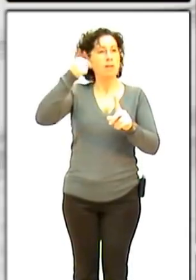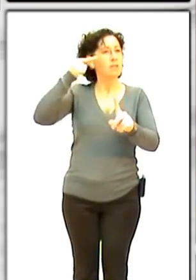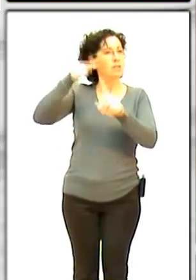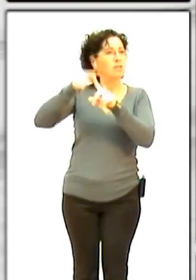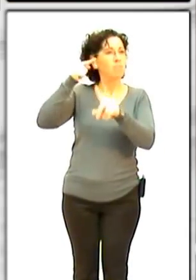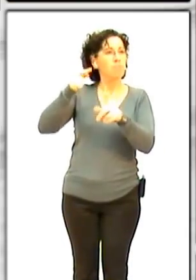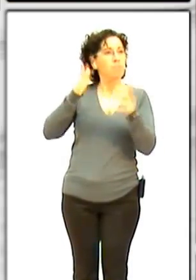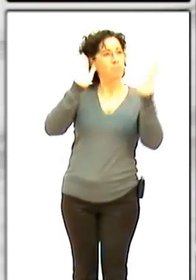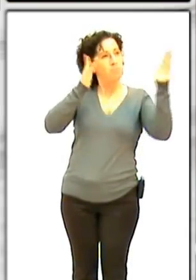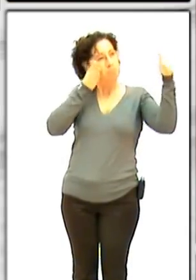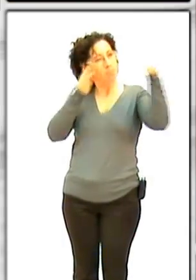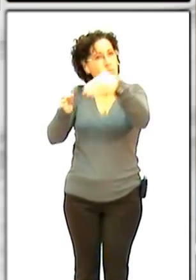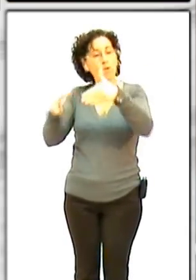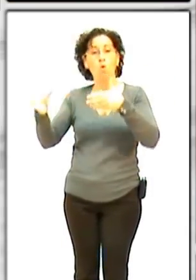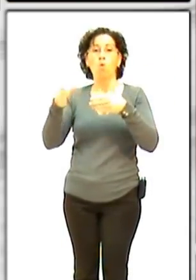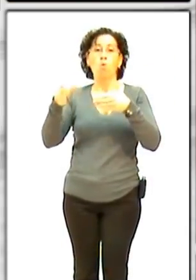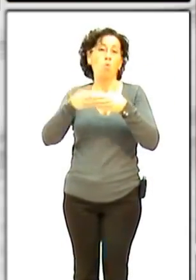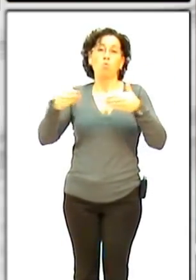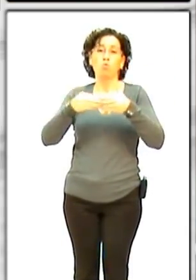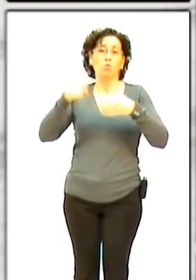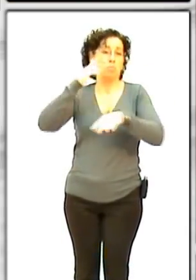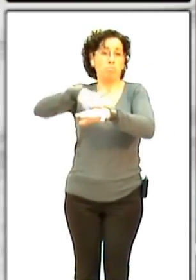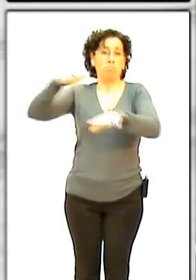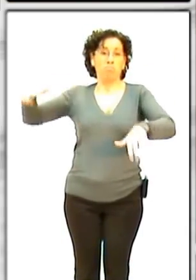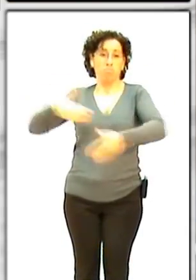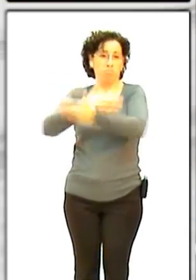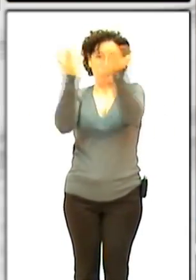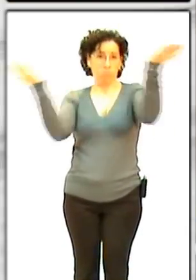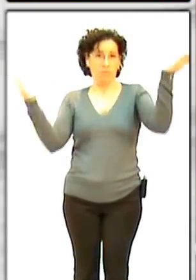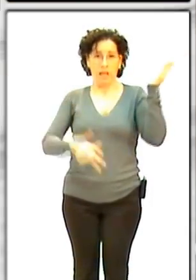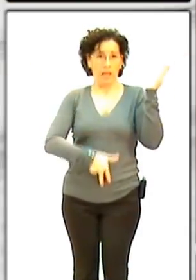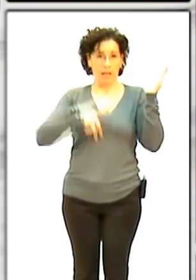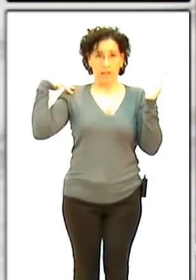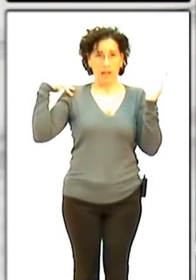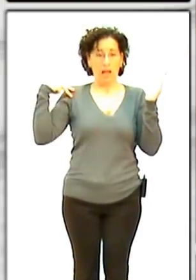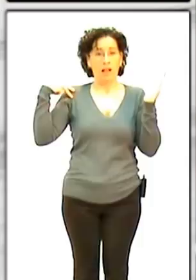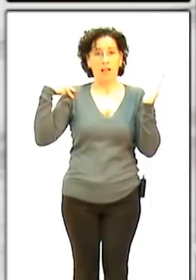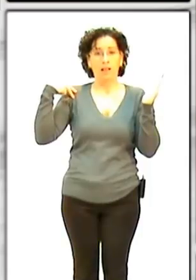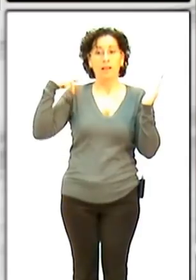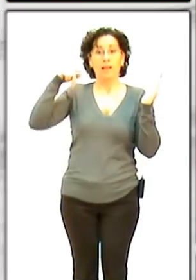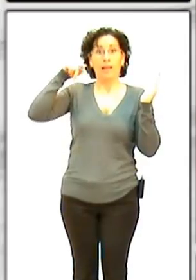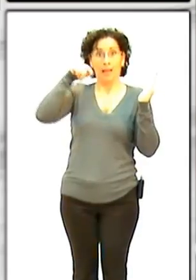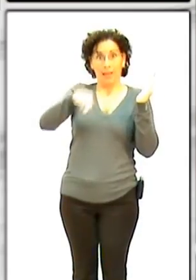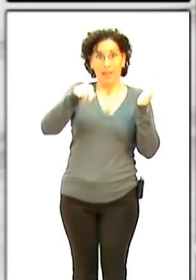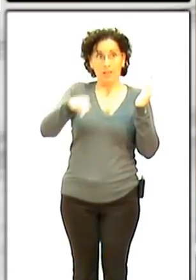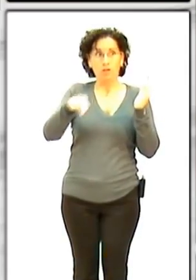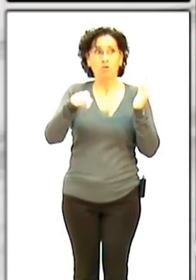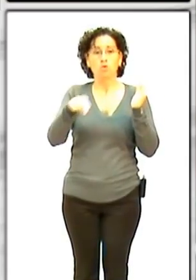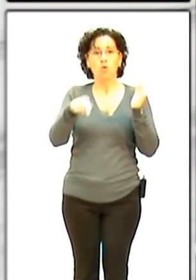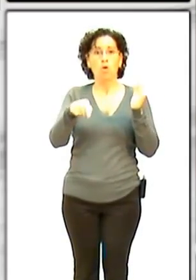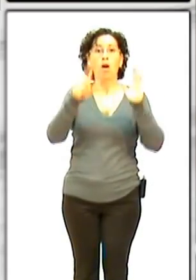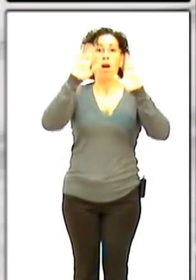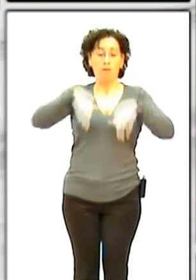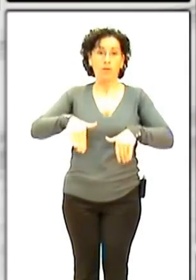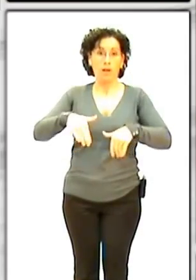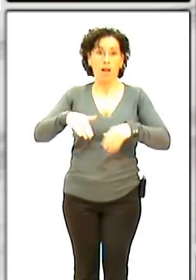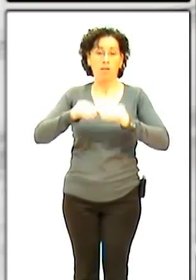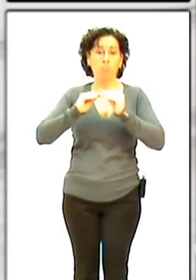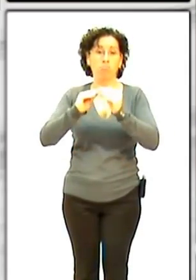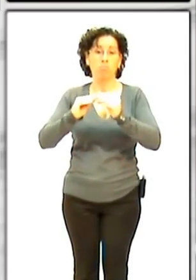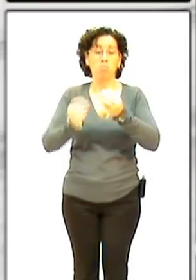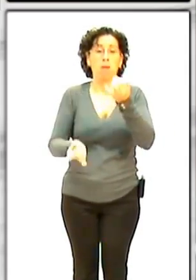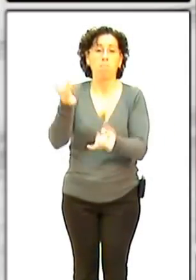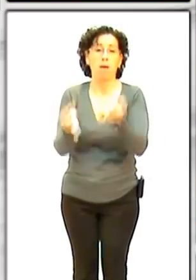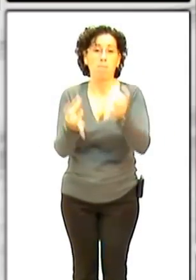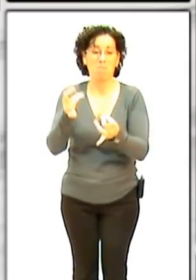orientadas pues al uso masivo, ¿no? Que ha hecho, digamos, un poco explotar toda la producción tecnológica en